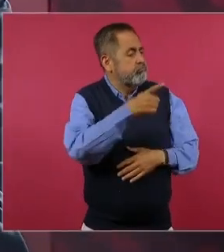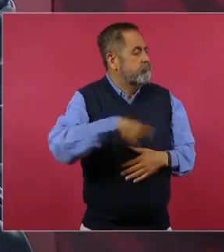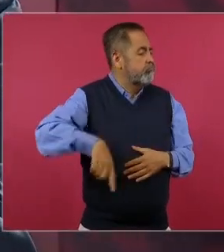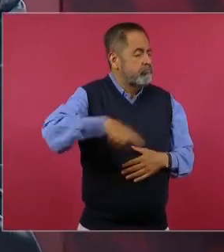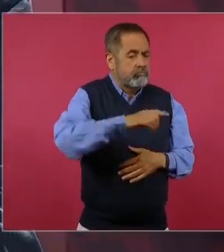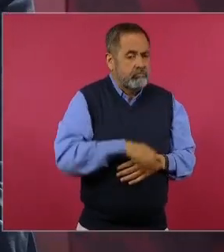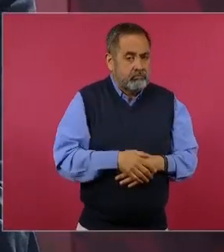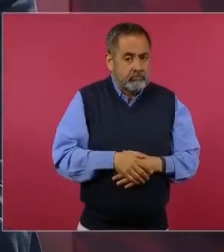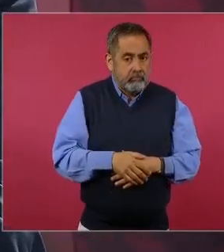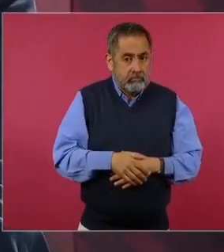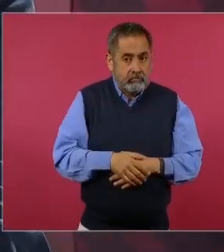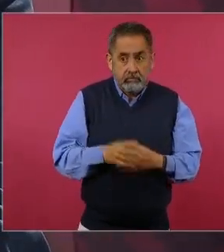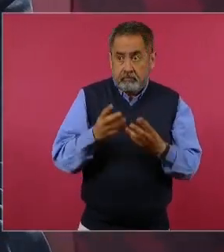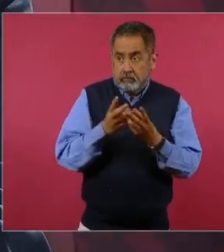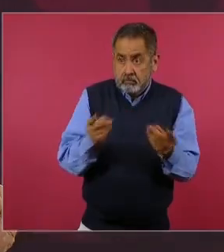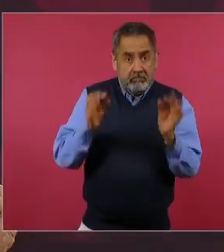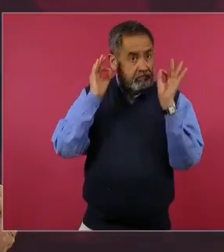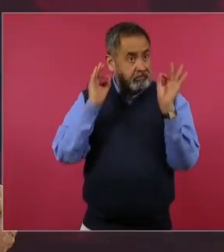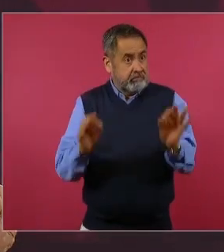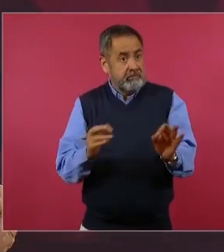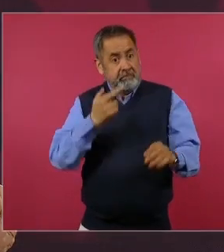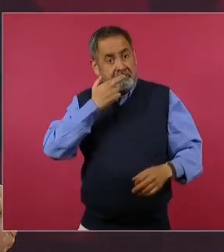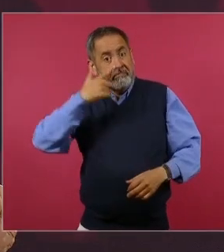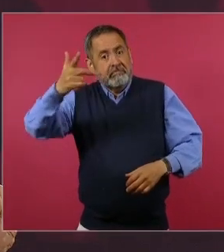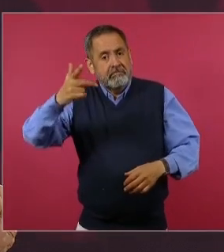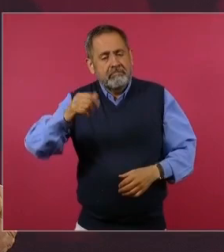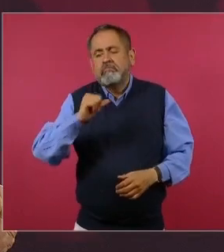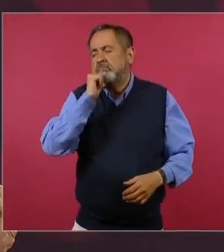se resolvió? Nada.